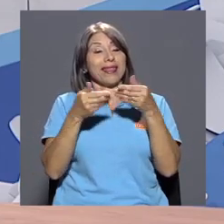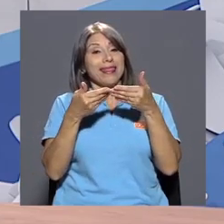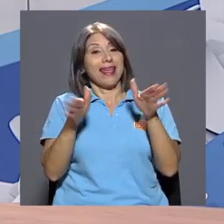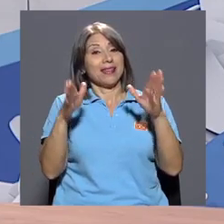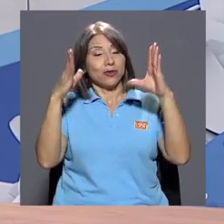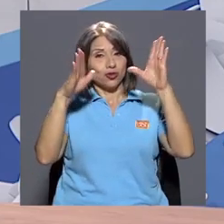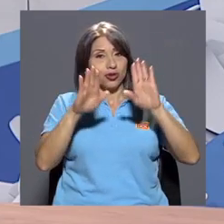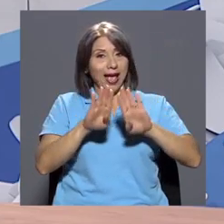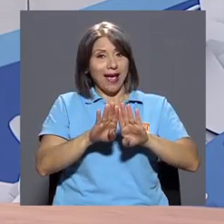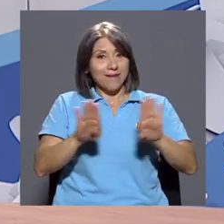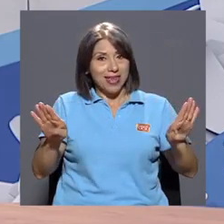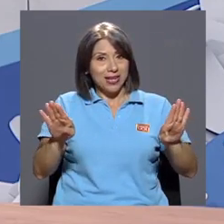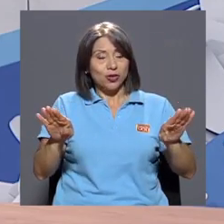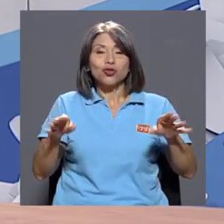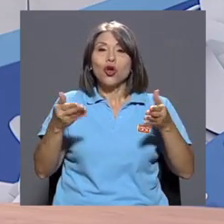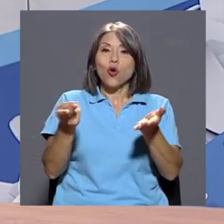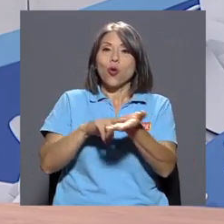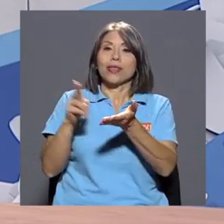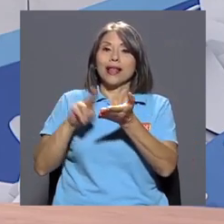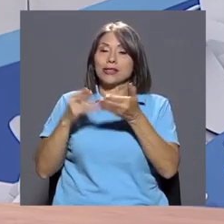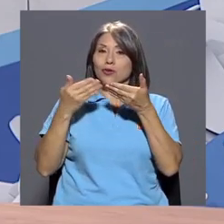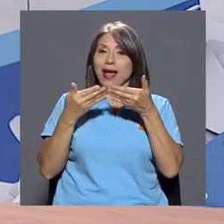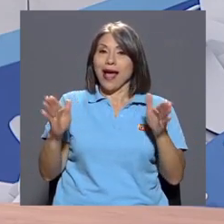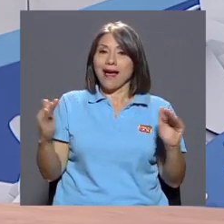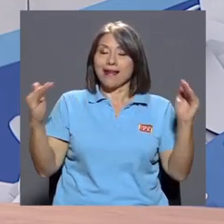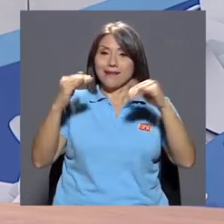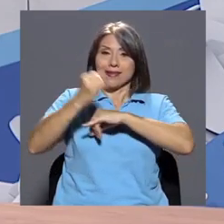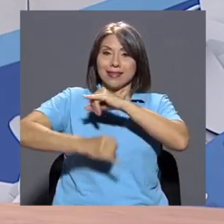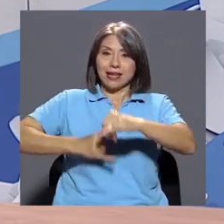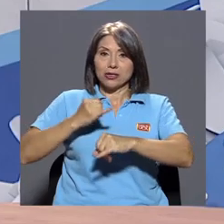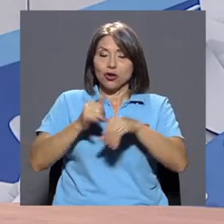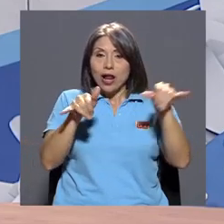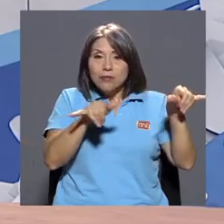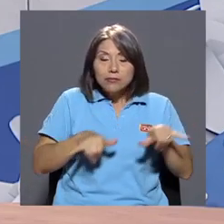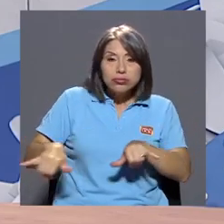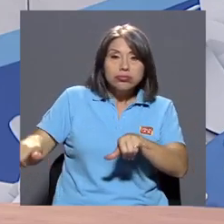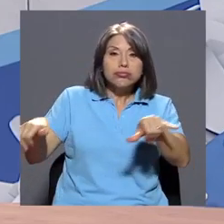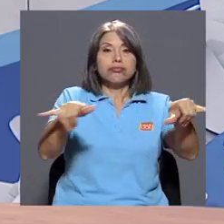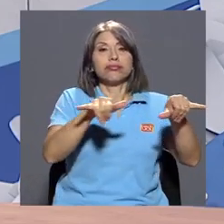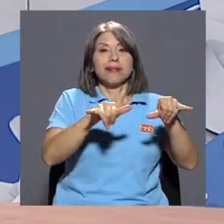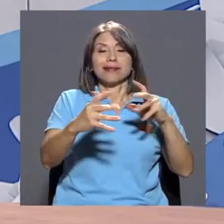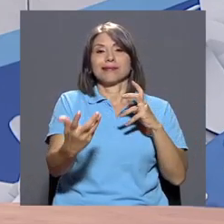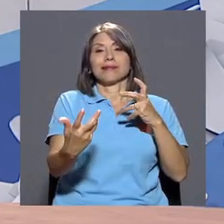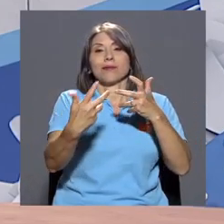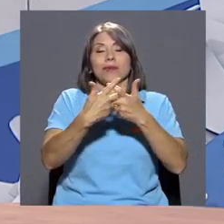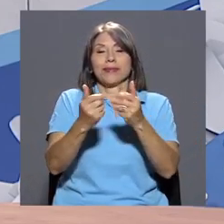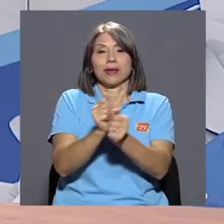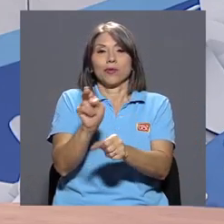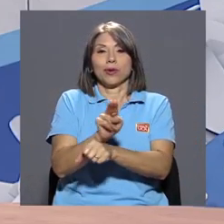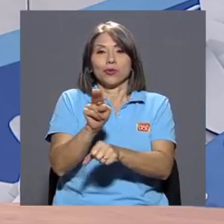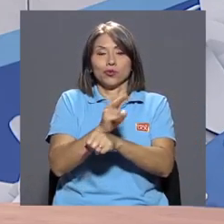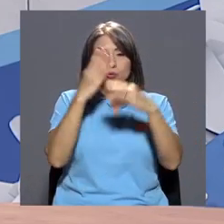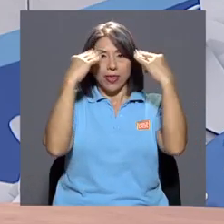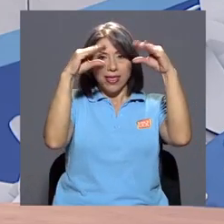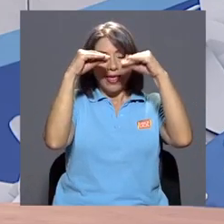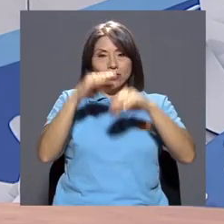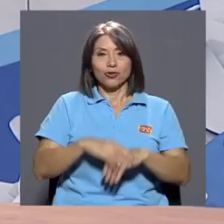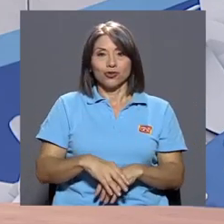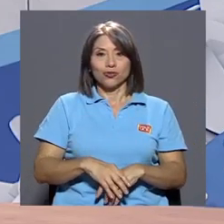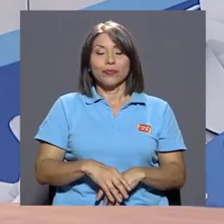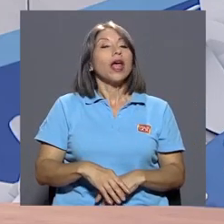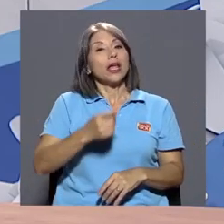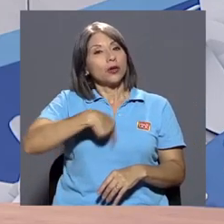estándar de contrataciones abiertas a nivel internacional en este tema y finalmente se complementa con el uso de datos. Entonces lo que generamos son las